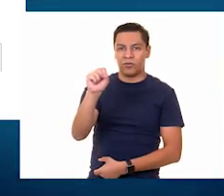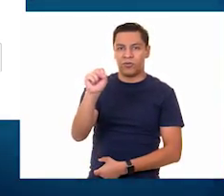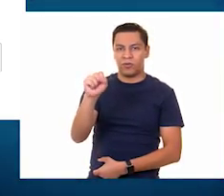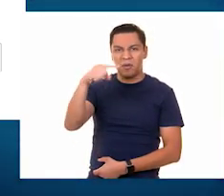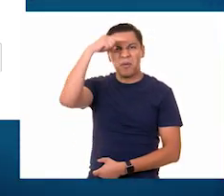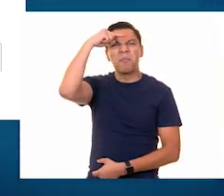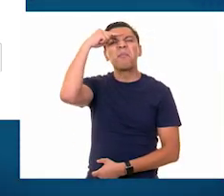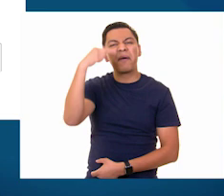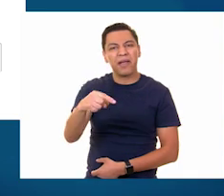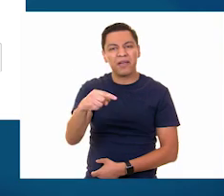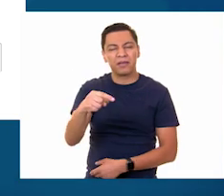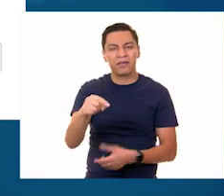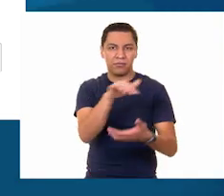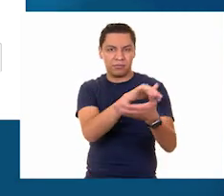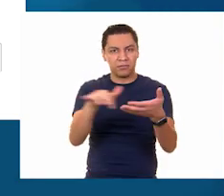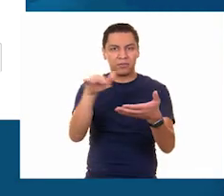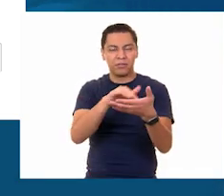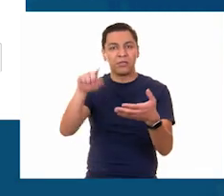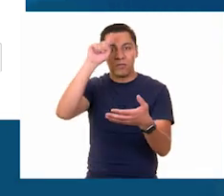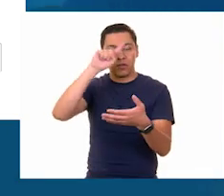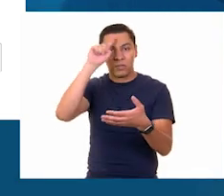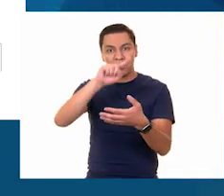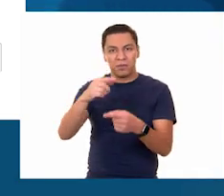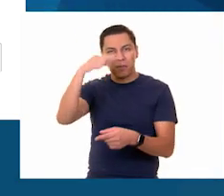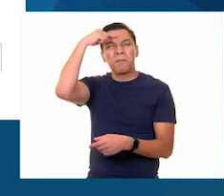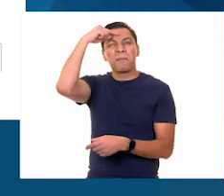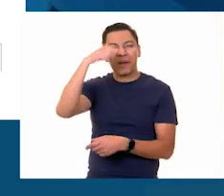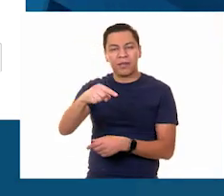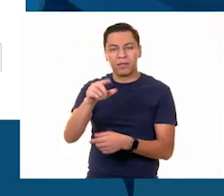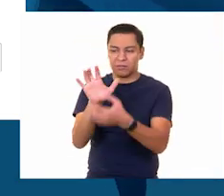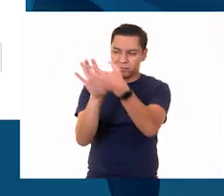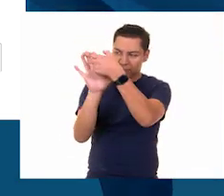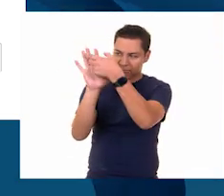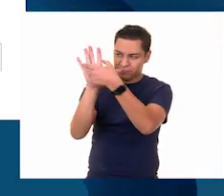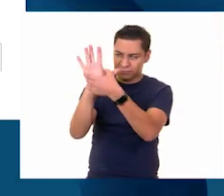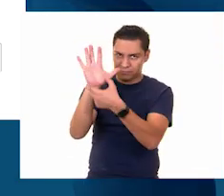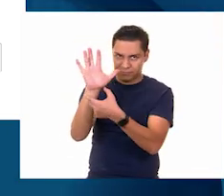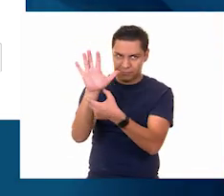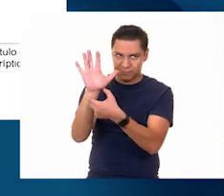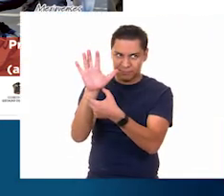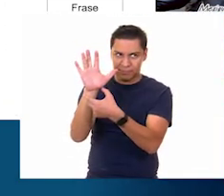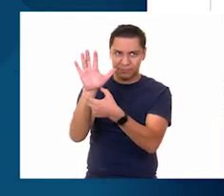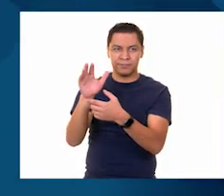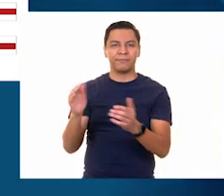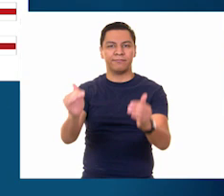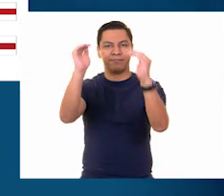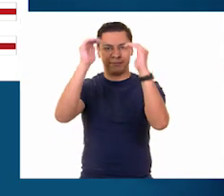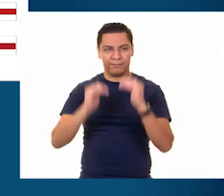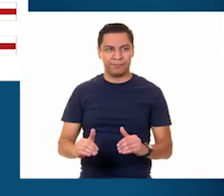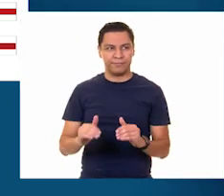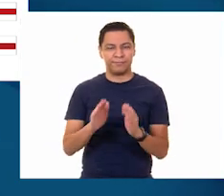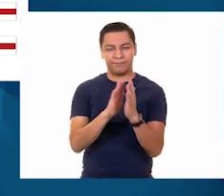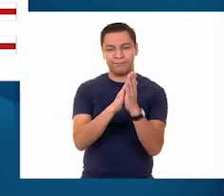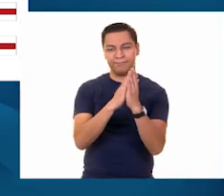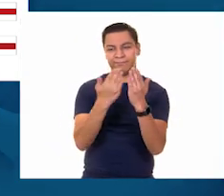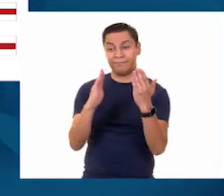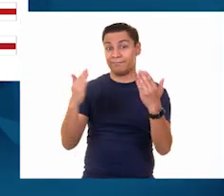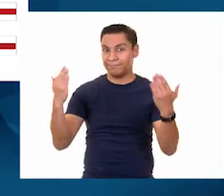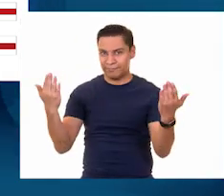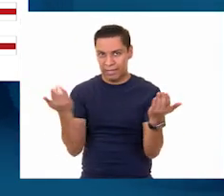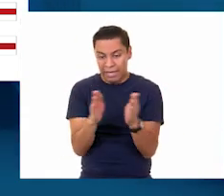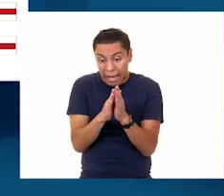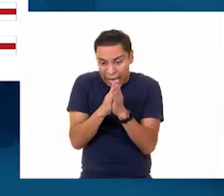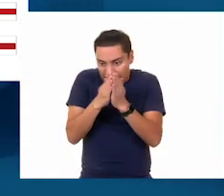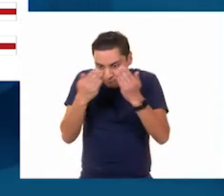profesor. A ver, veamos. Entonces, ahora la segunda columna. En esta, se presenta información